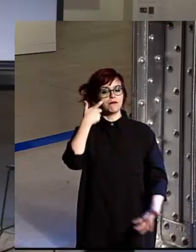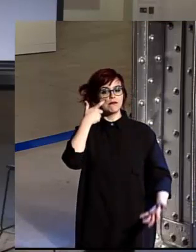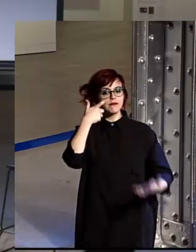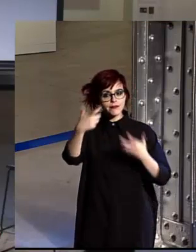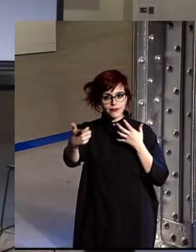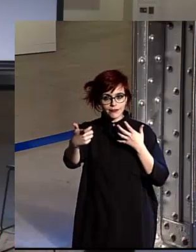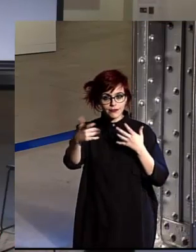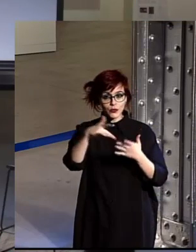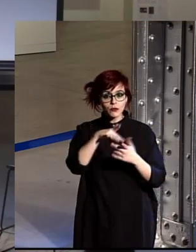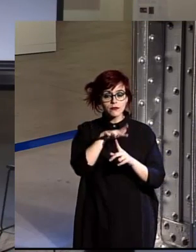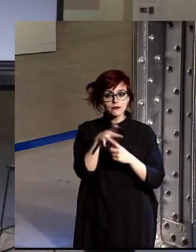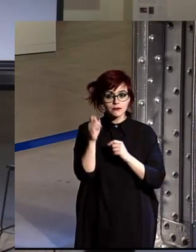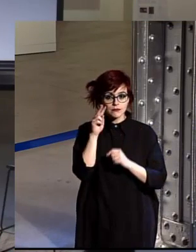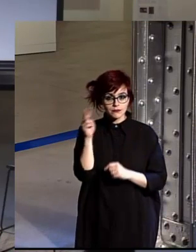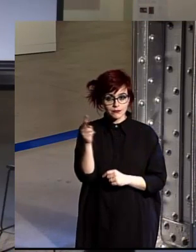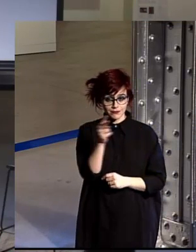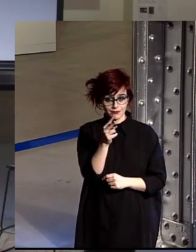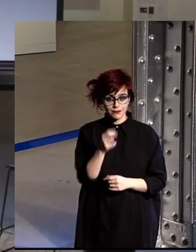este.